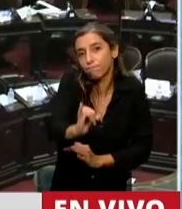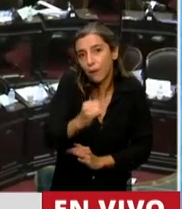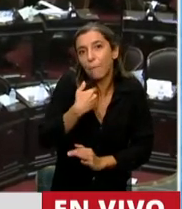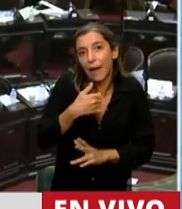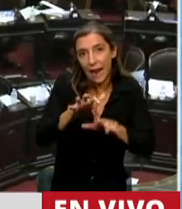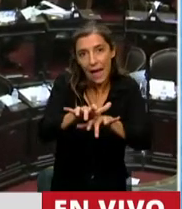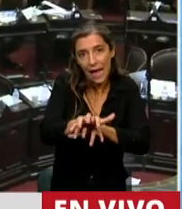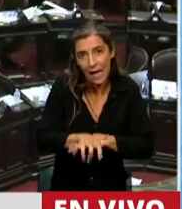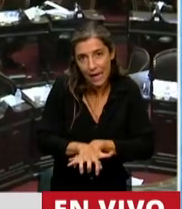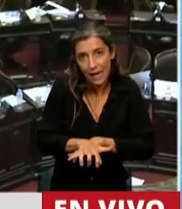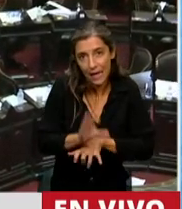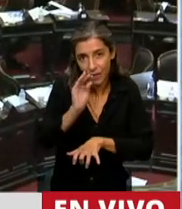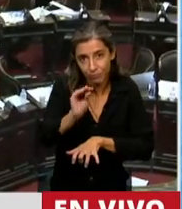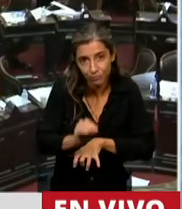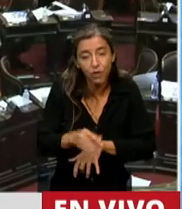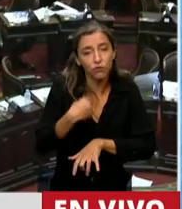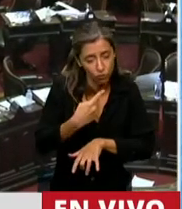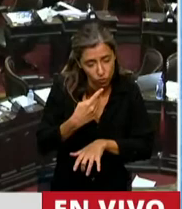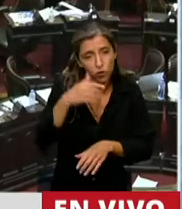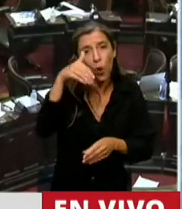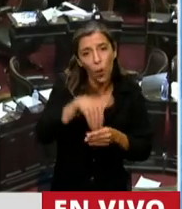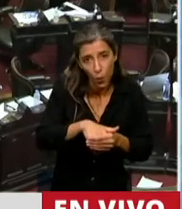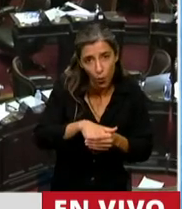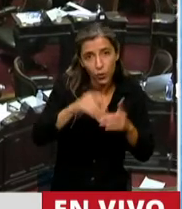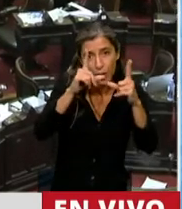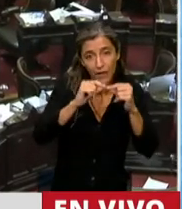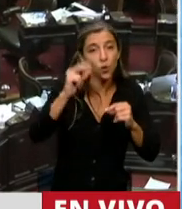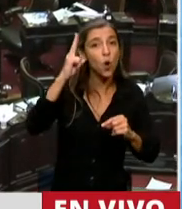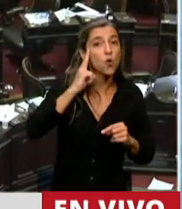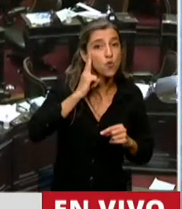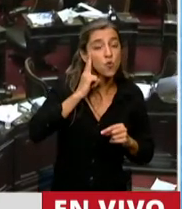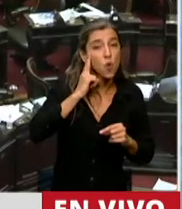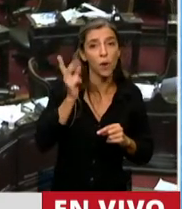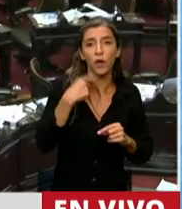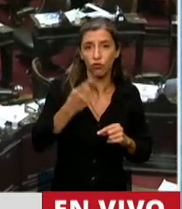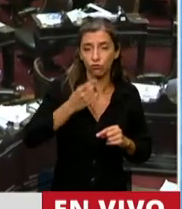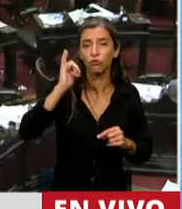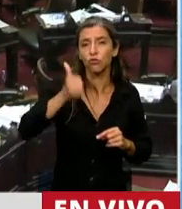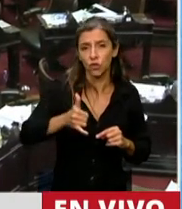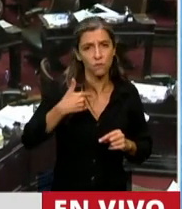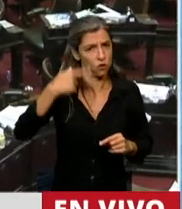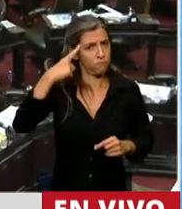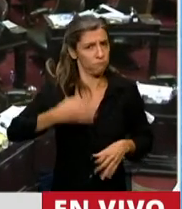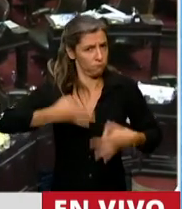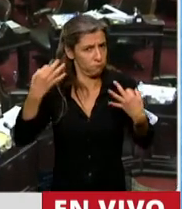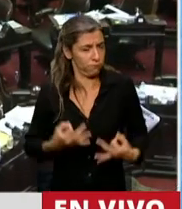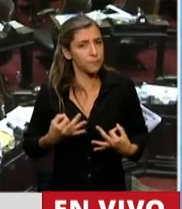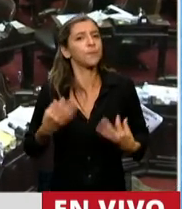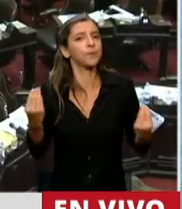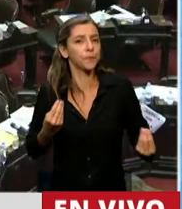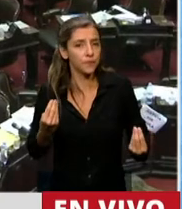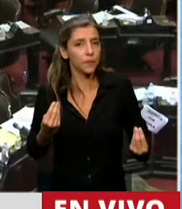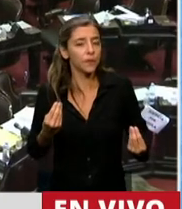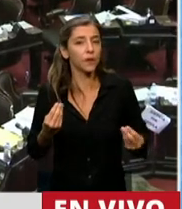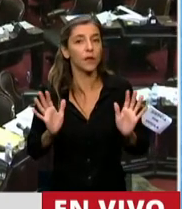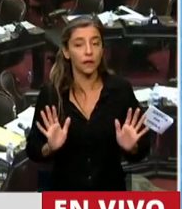versión taquigráfica, votamos el artículo 9 en la convicción, en la inteligencia, repito, de que el